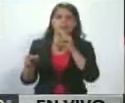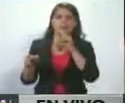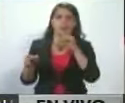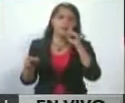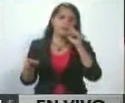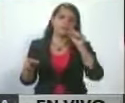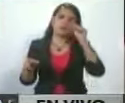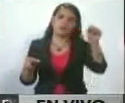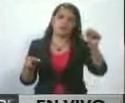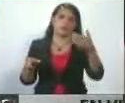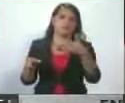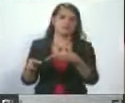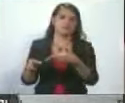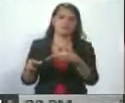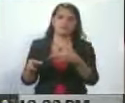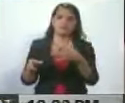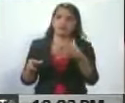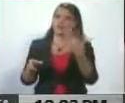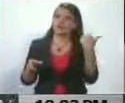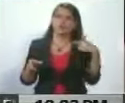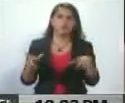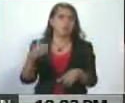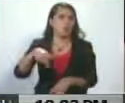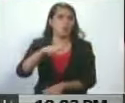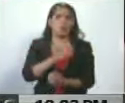Moros. Y por eso